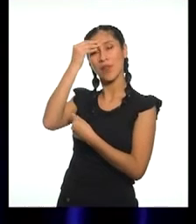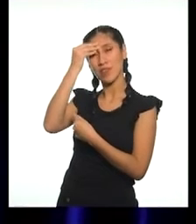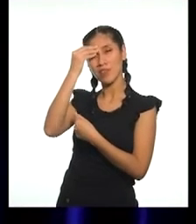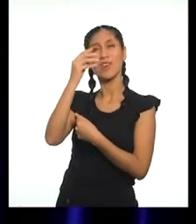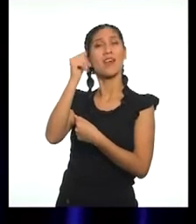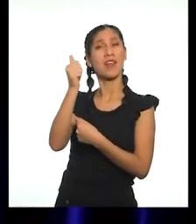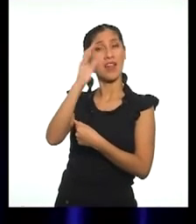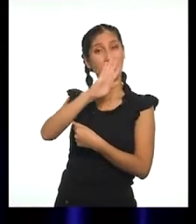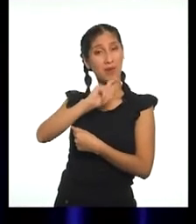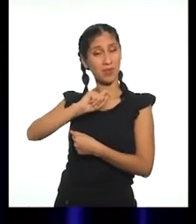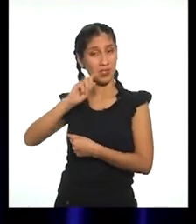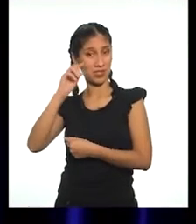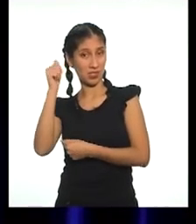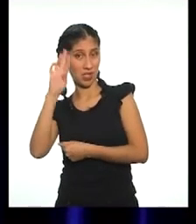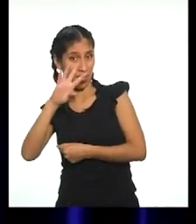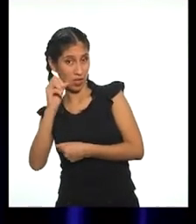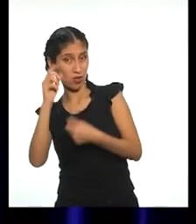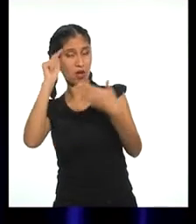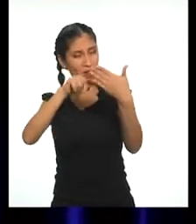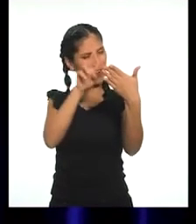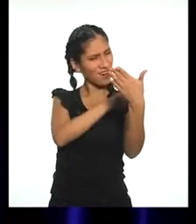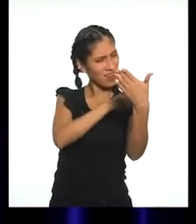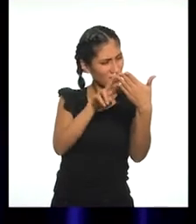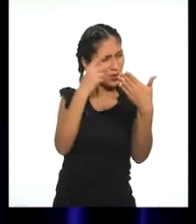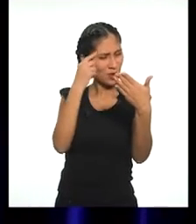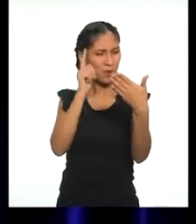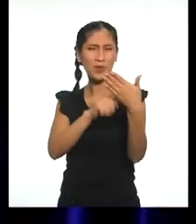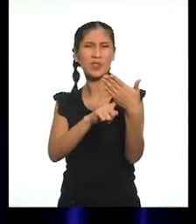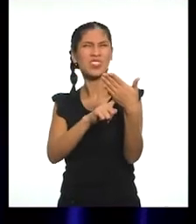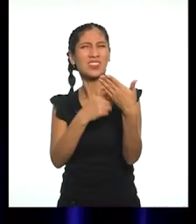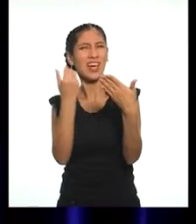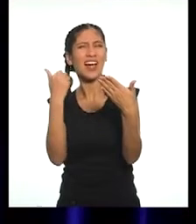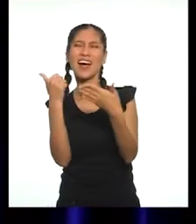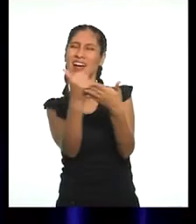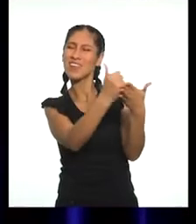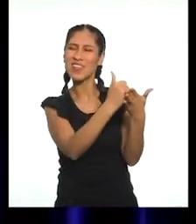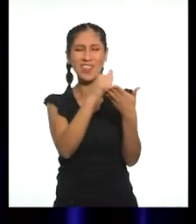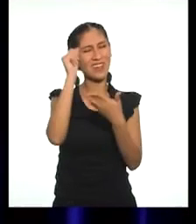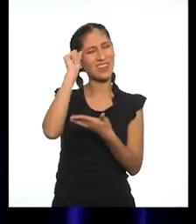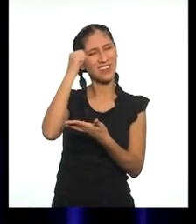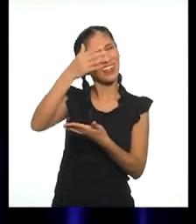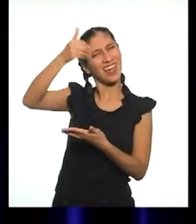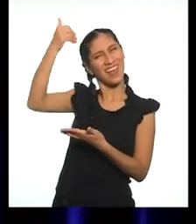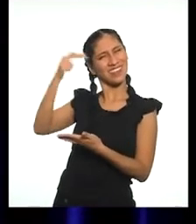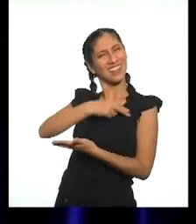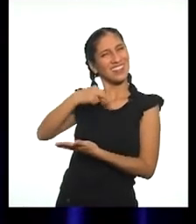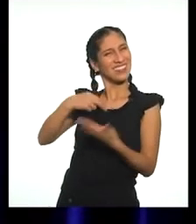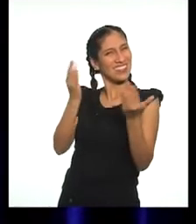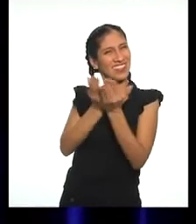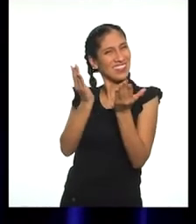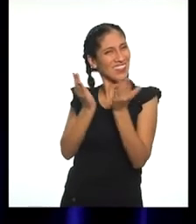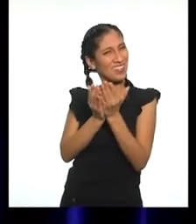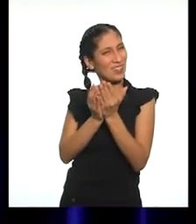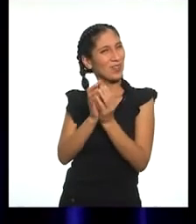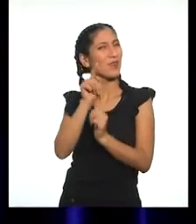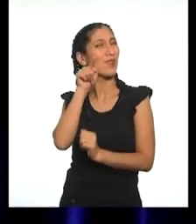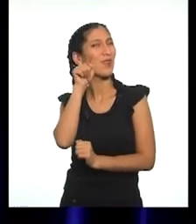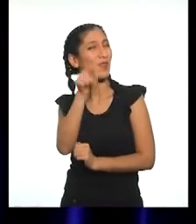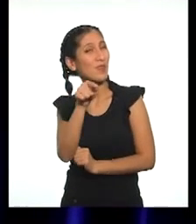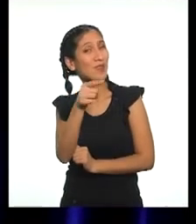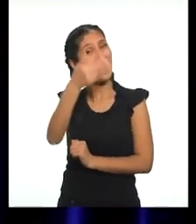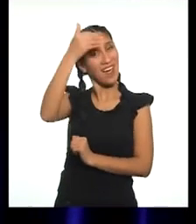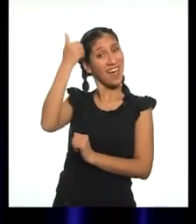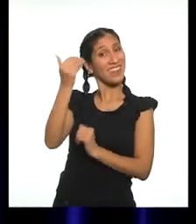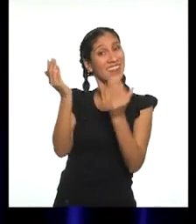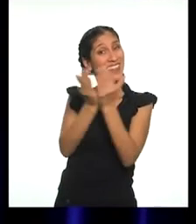En esta oportunidad, la lectura de hoy nos ha transportado a nuestra vida en la escuela. ¿Cómo fue tu niñez en la